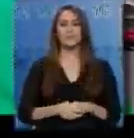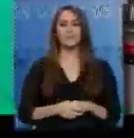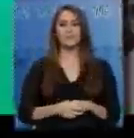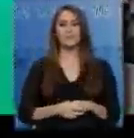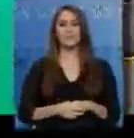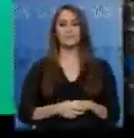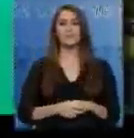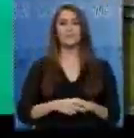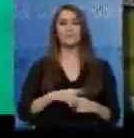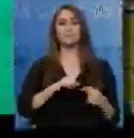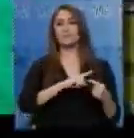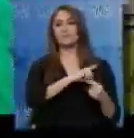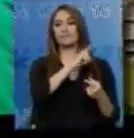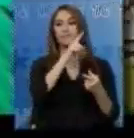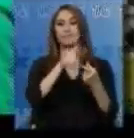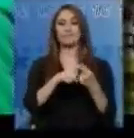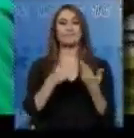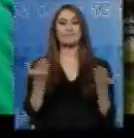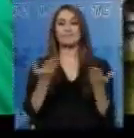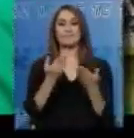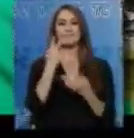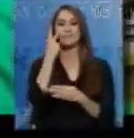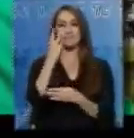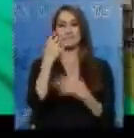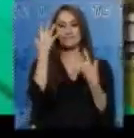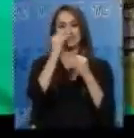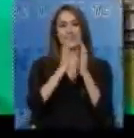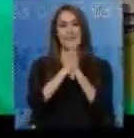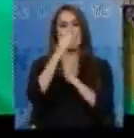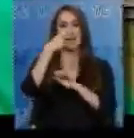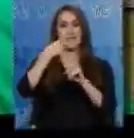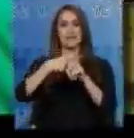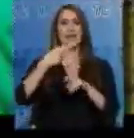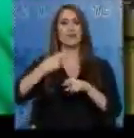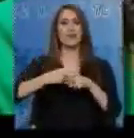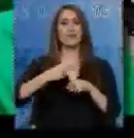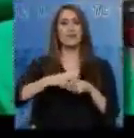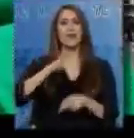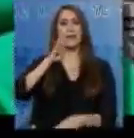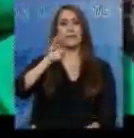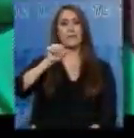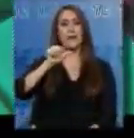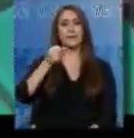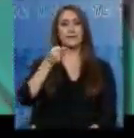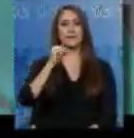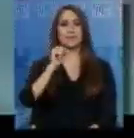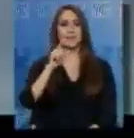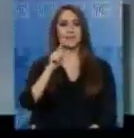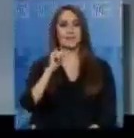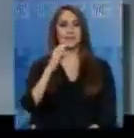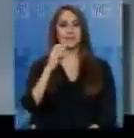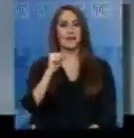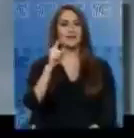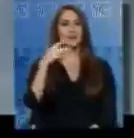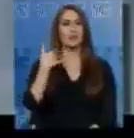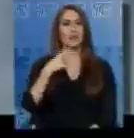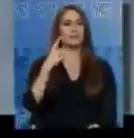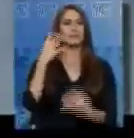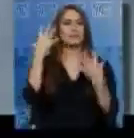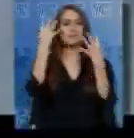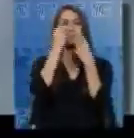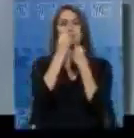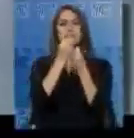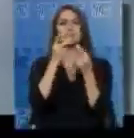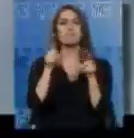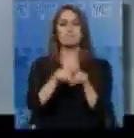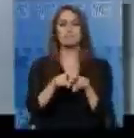Seguimos en nuestra ruta y nos encontramos con una imponente iglesia, la Basílica. Más cerca, más imponente y majestuosa.